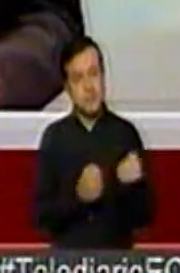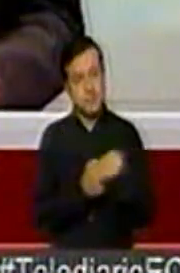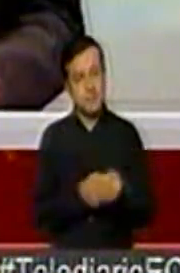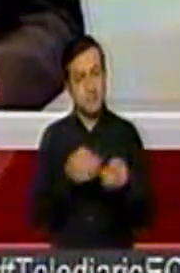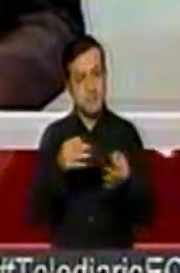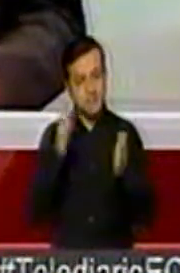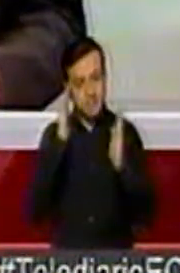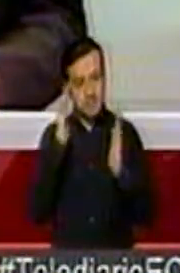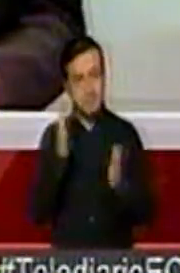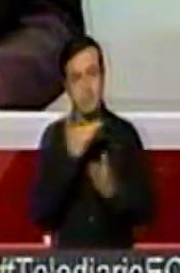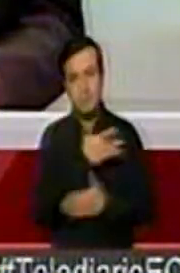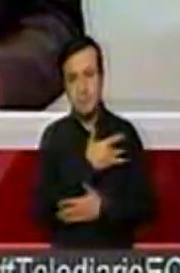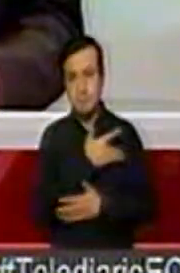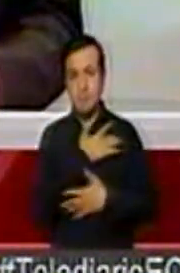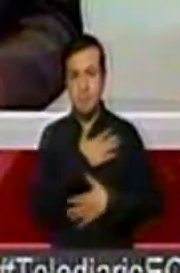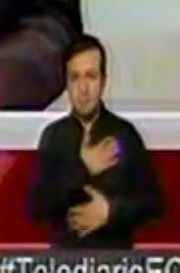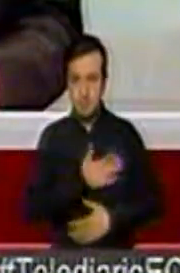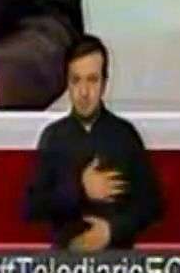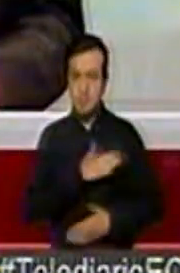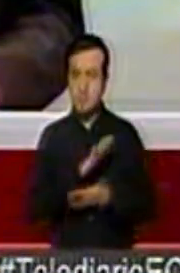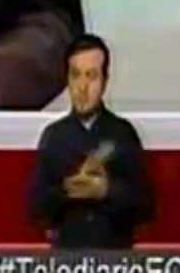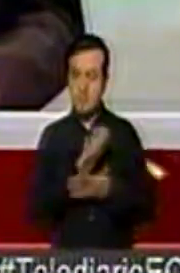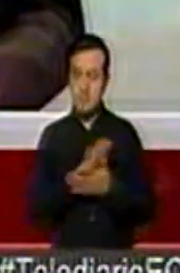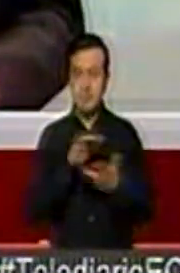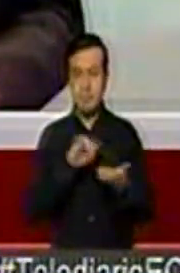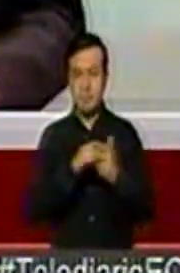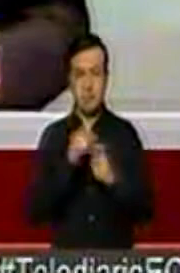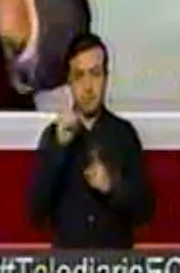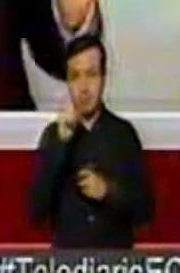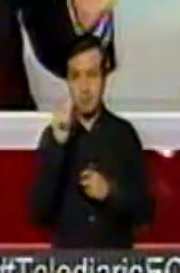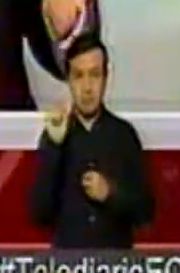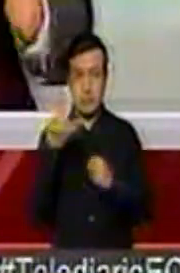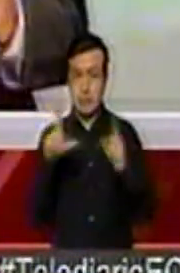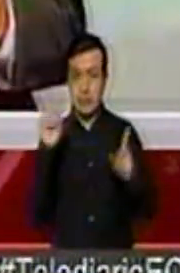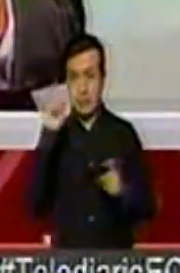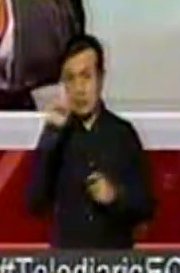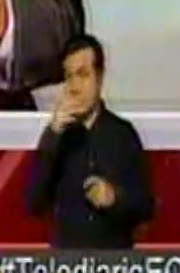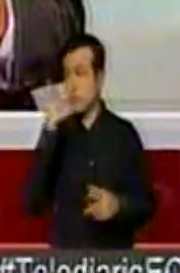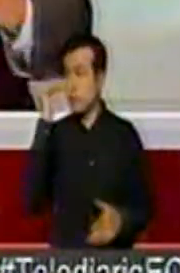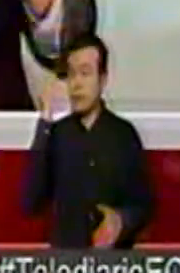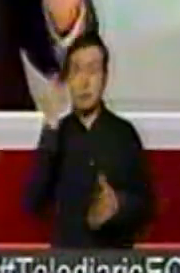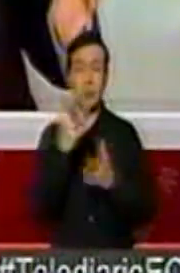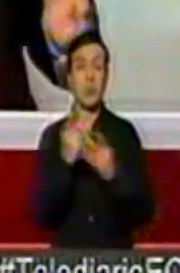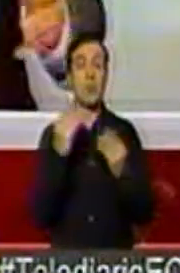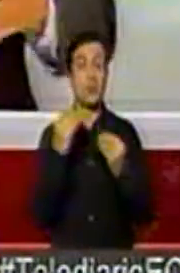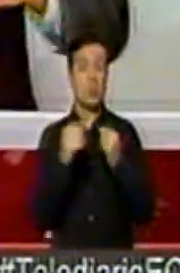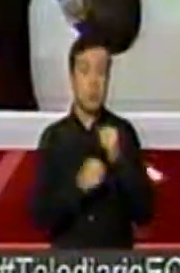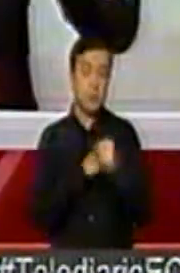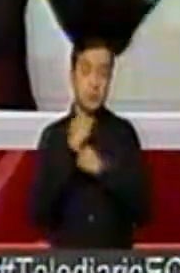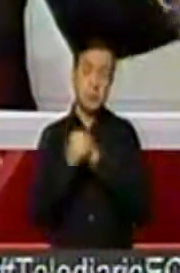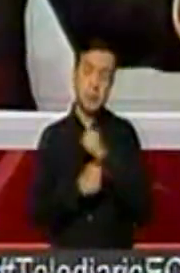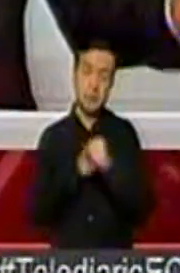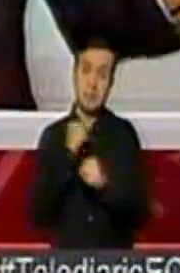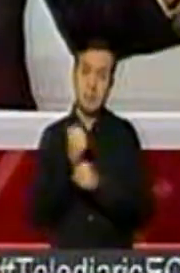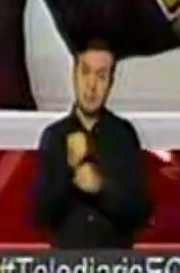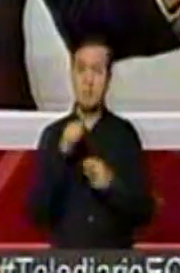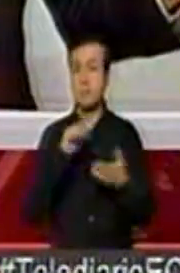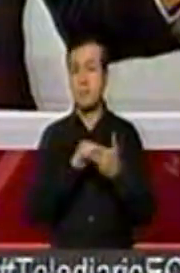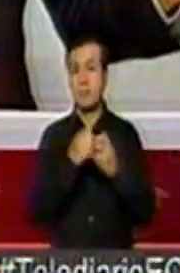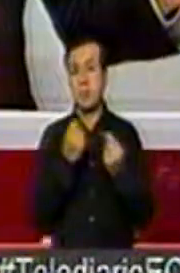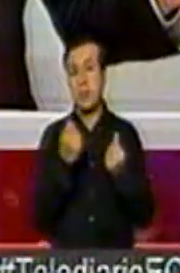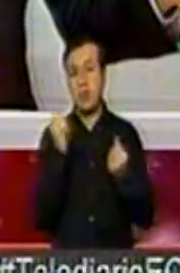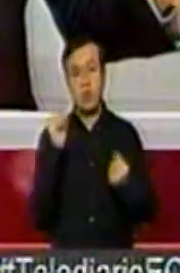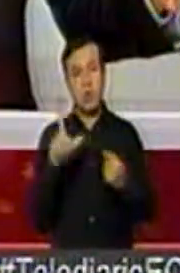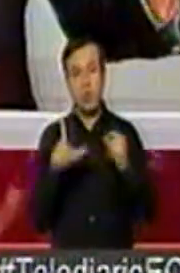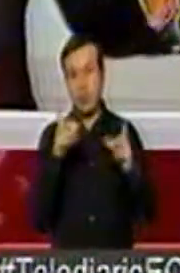pueda devolverle o al menos paliar esta pérdida de competitividad que se lleva arrastrando durante muchos años ya, por esa estructura de costos